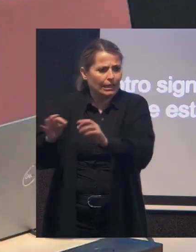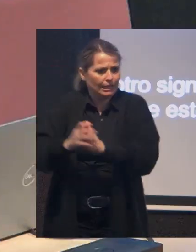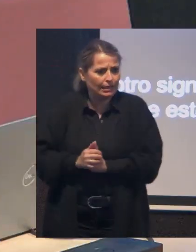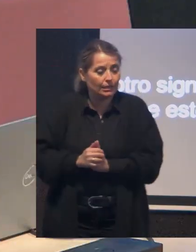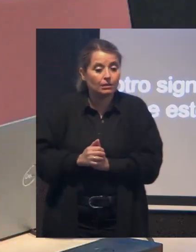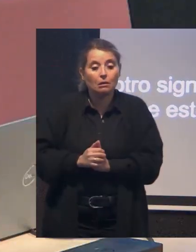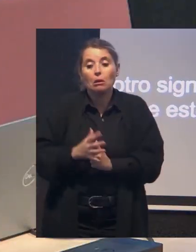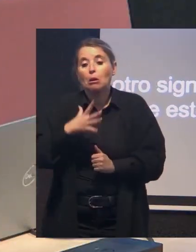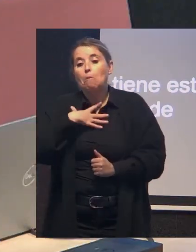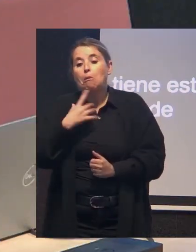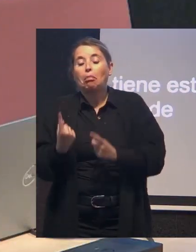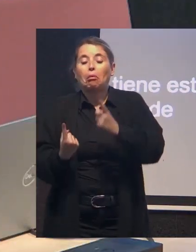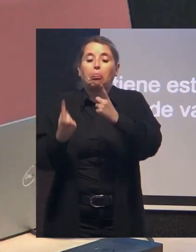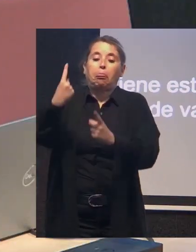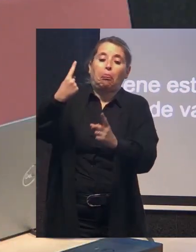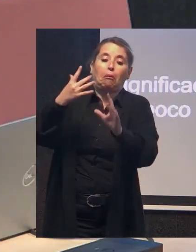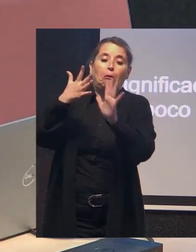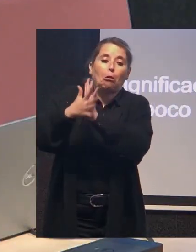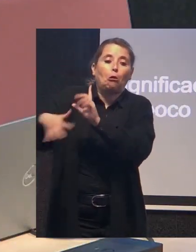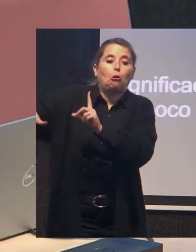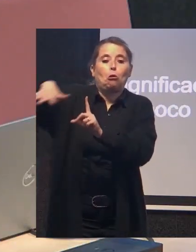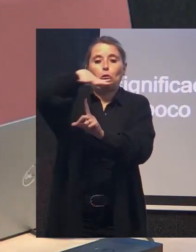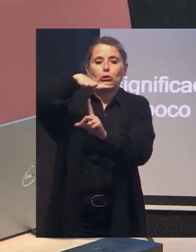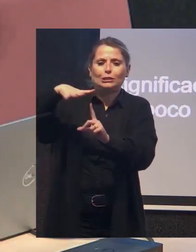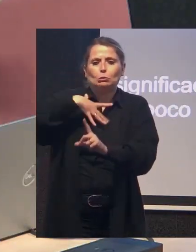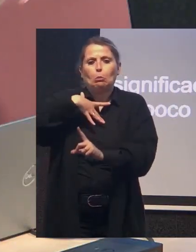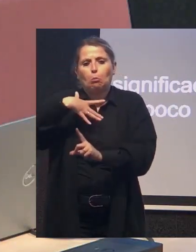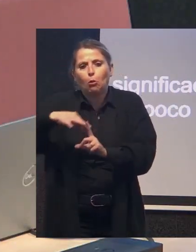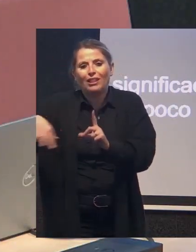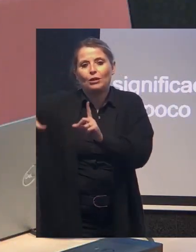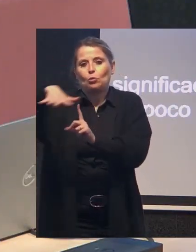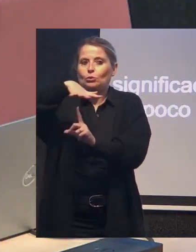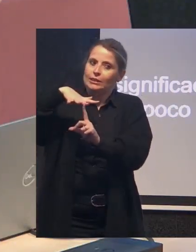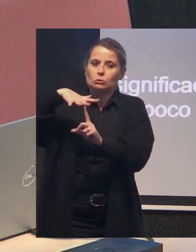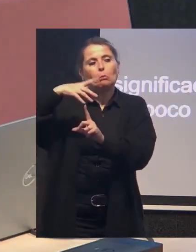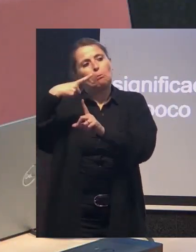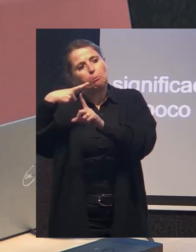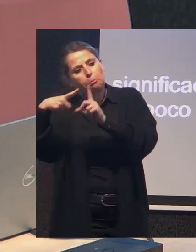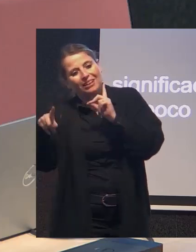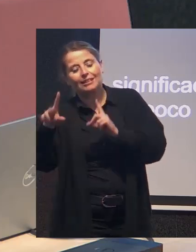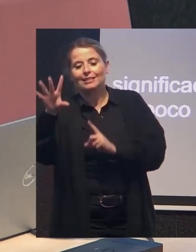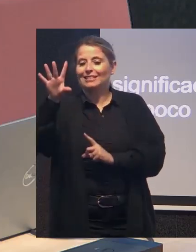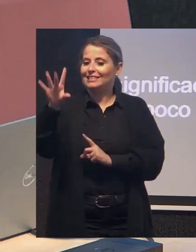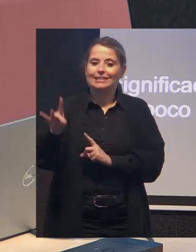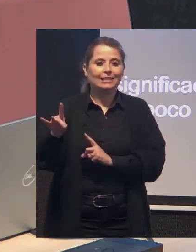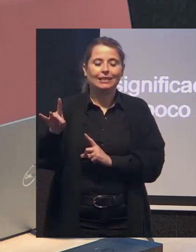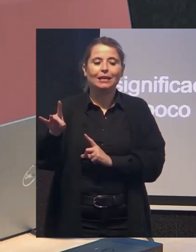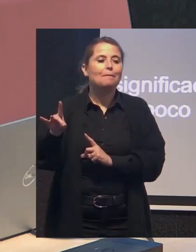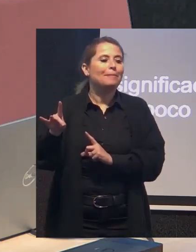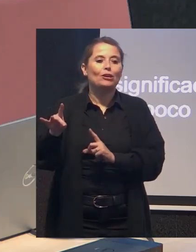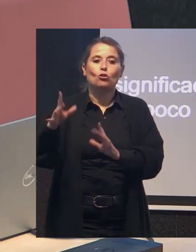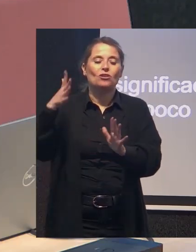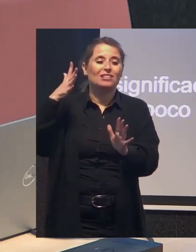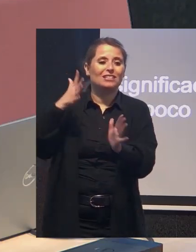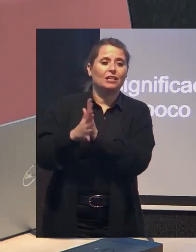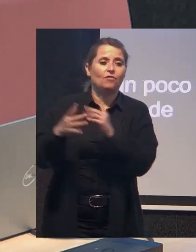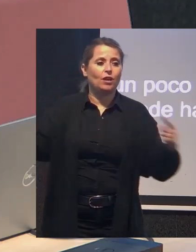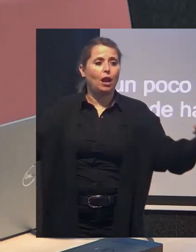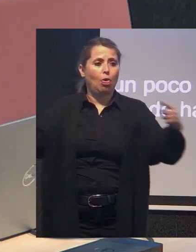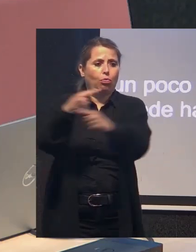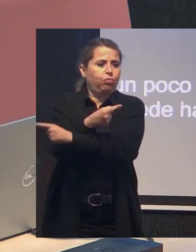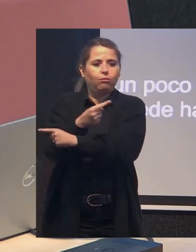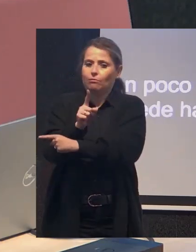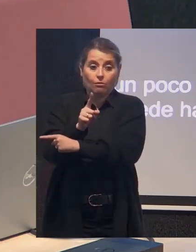Y puede variar un poco sobre el contexto, pero no puede dar un vuelco como puede hacer la